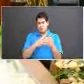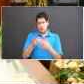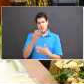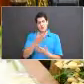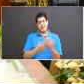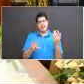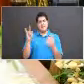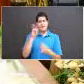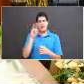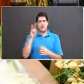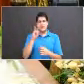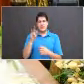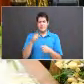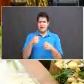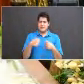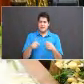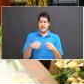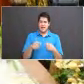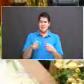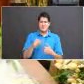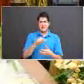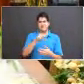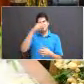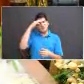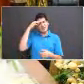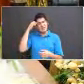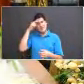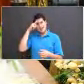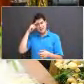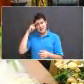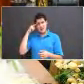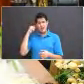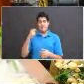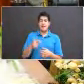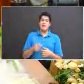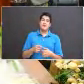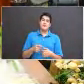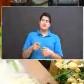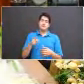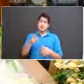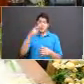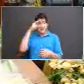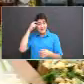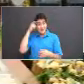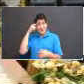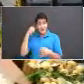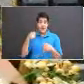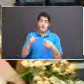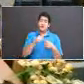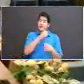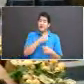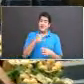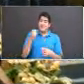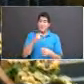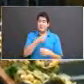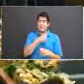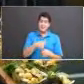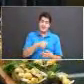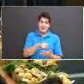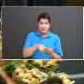universidad, hacer las maquetas que tiene que hacer. Mientras esté haciendo las maquetas, ahí va a estar cantando.